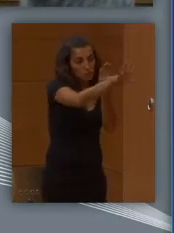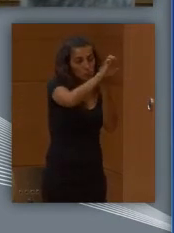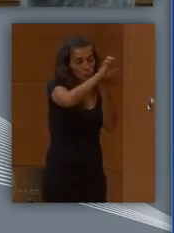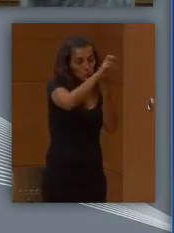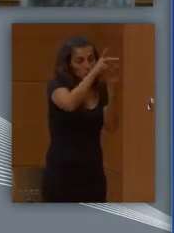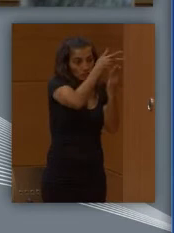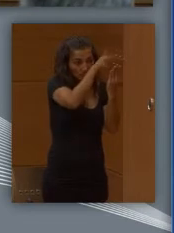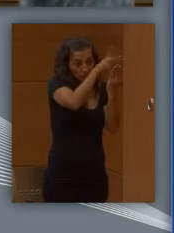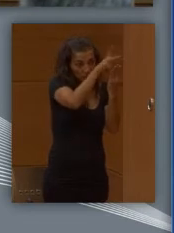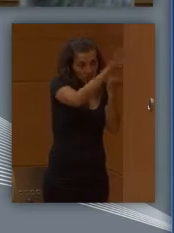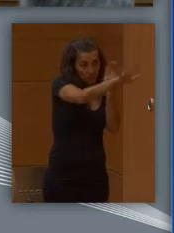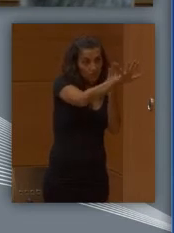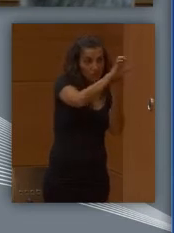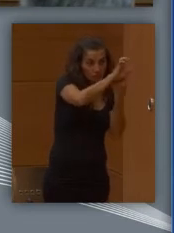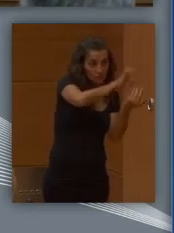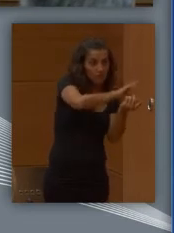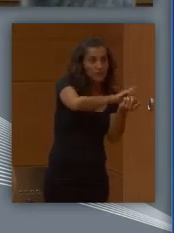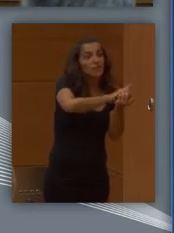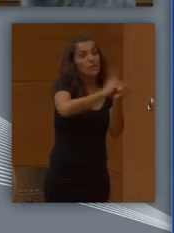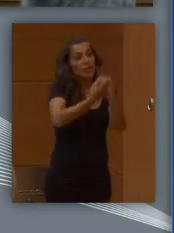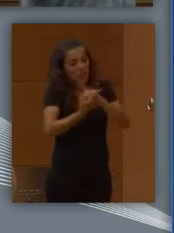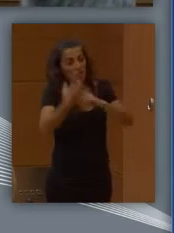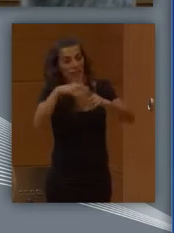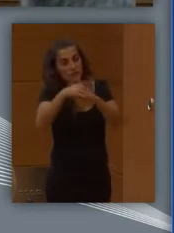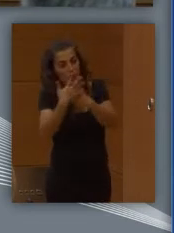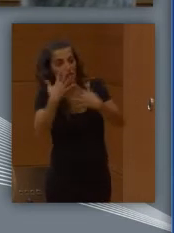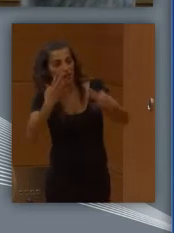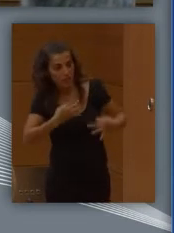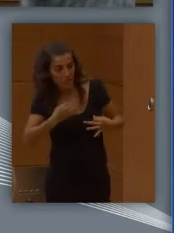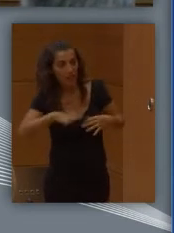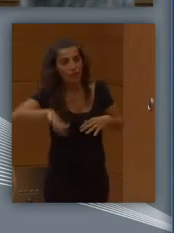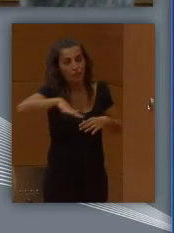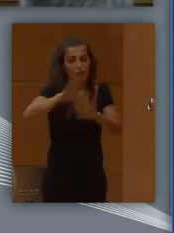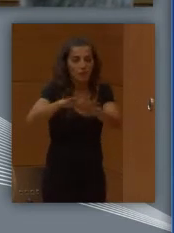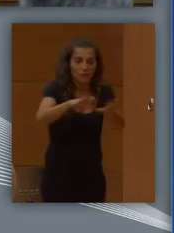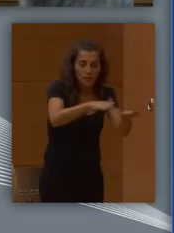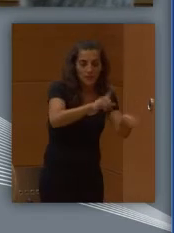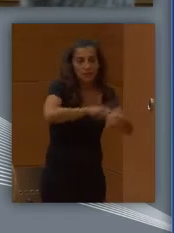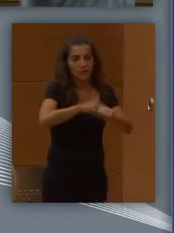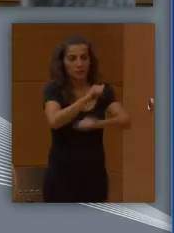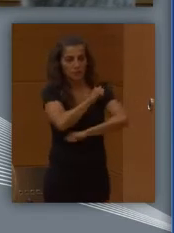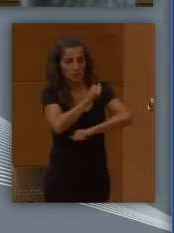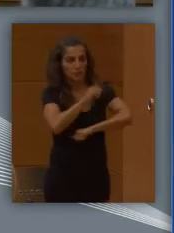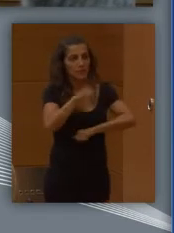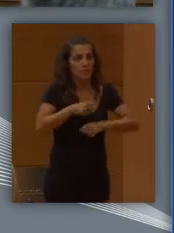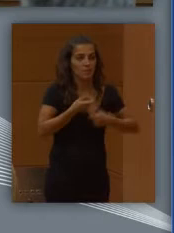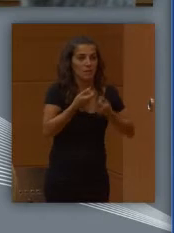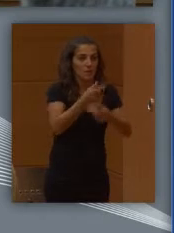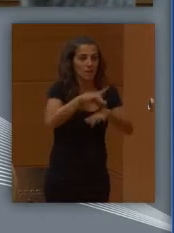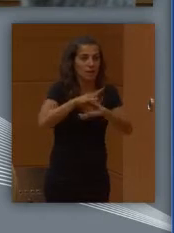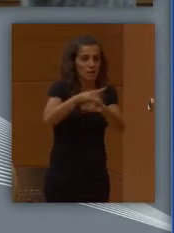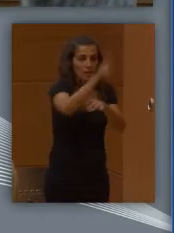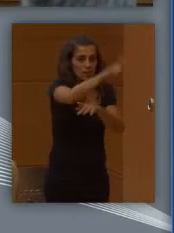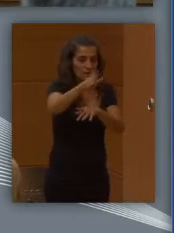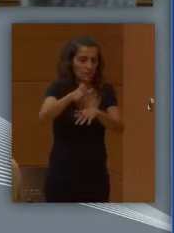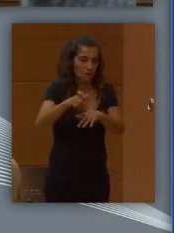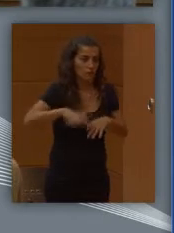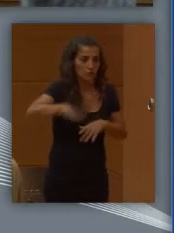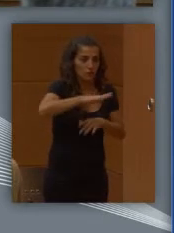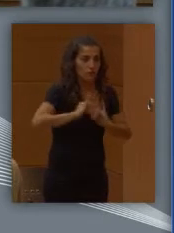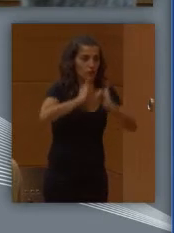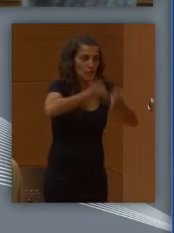esa imagen real, sobre dónde están las paradas, los tiempos de espera, incluso guiar a la gente hacia su